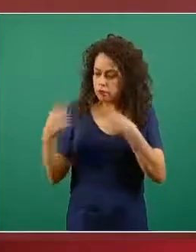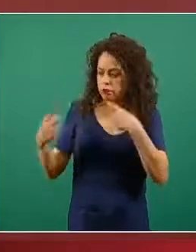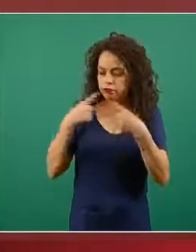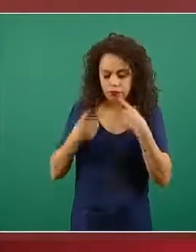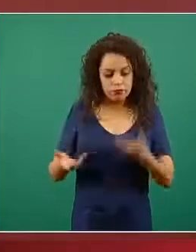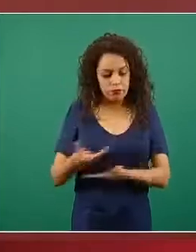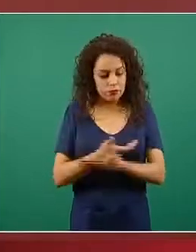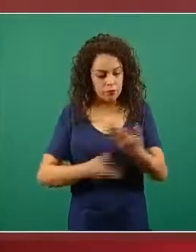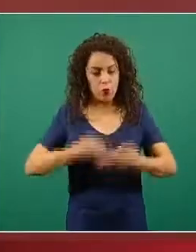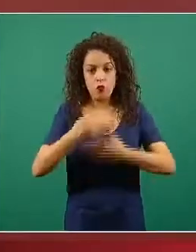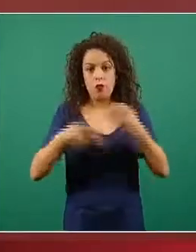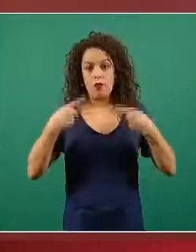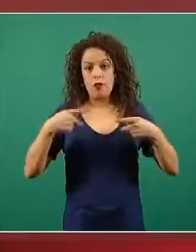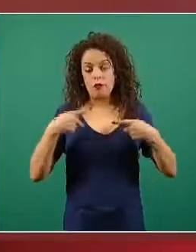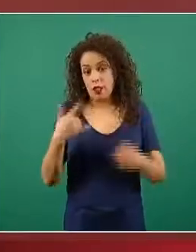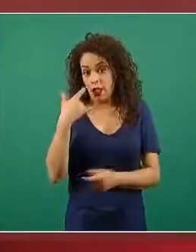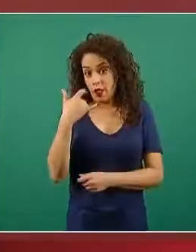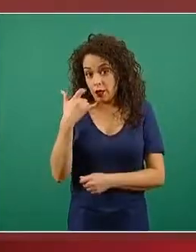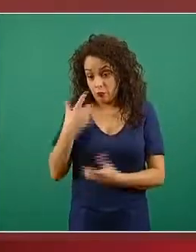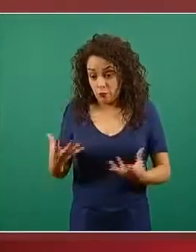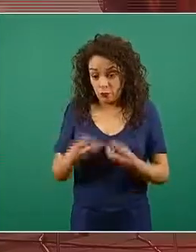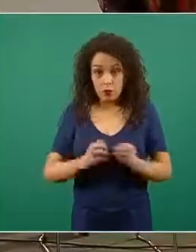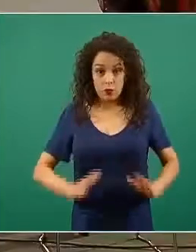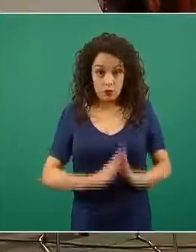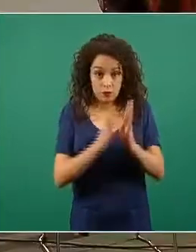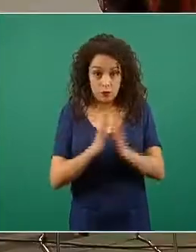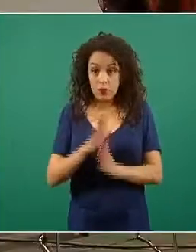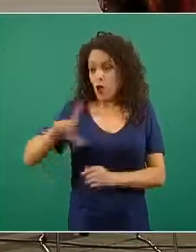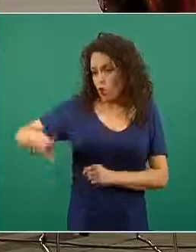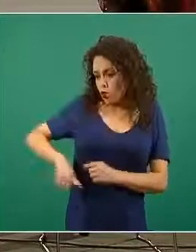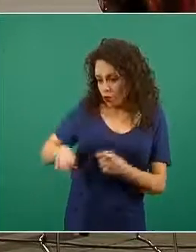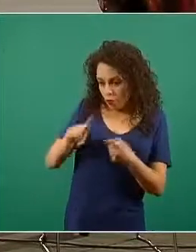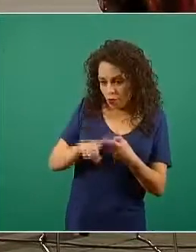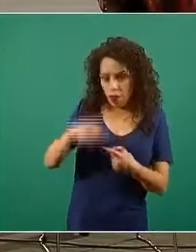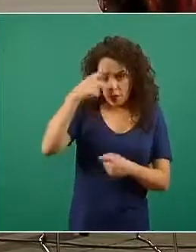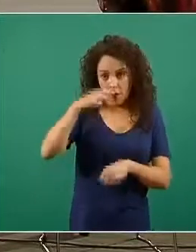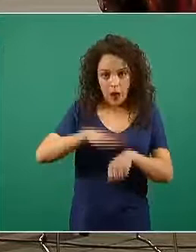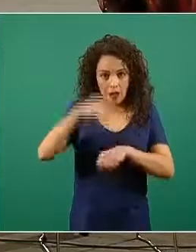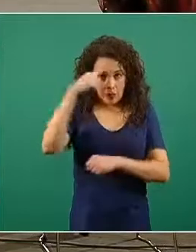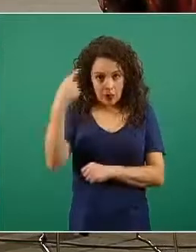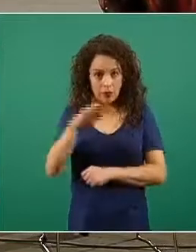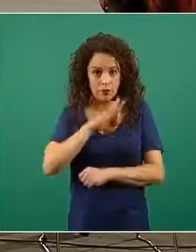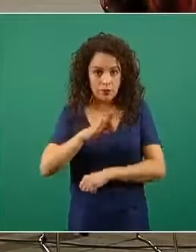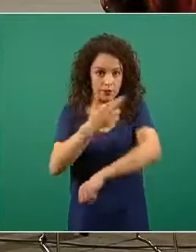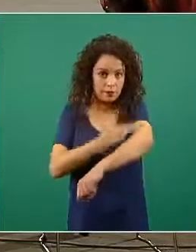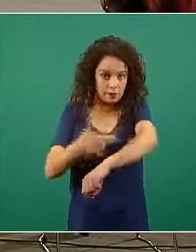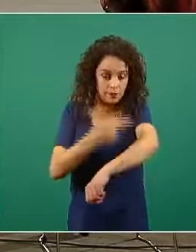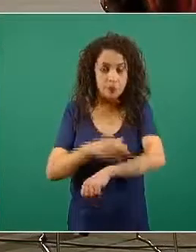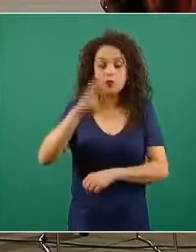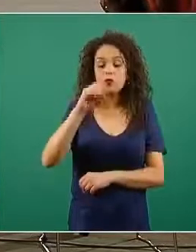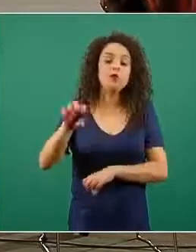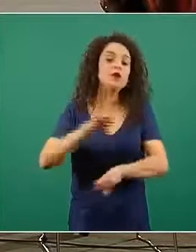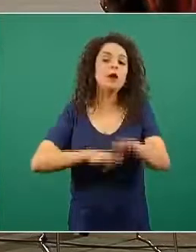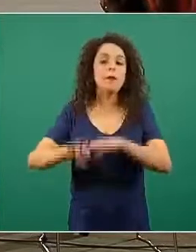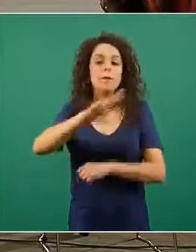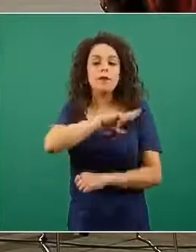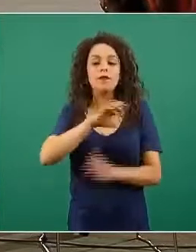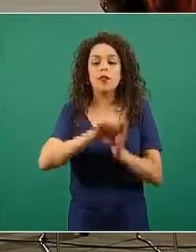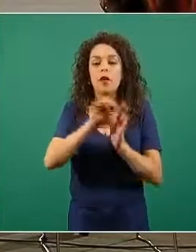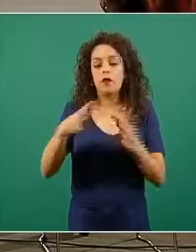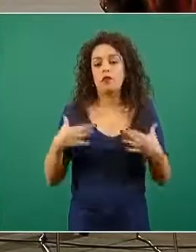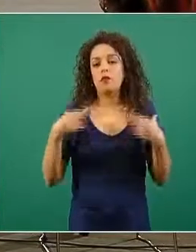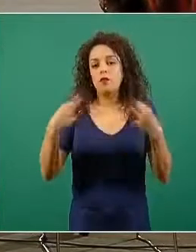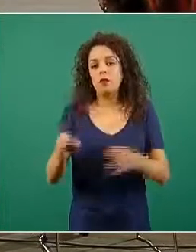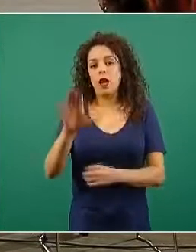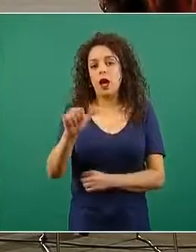este esfuerzo, ya sea desde el gobierno, ayudando a facilitar la operación, o desde las empresas privadas y la Fundación Carlos Slim para la